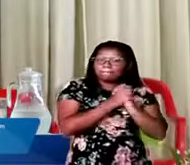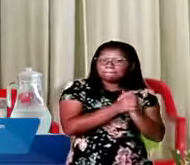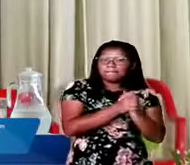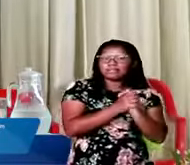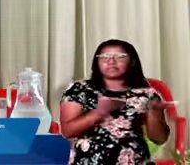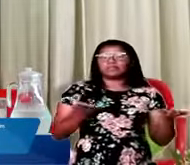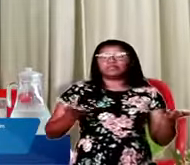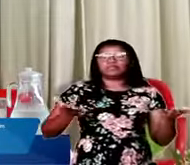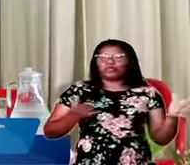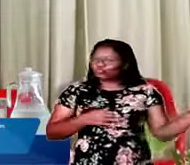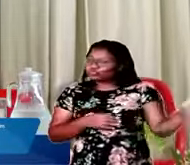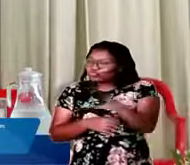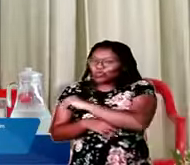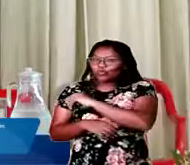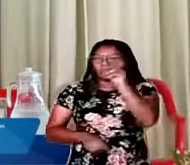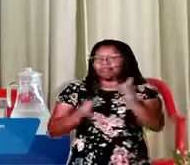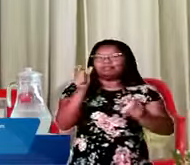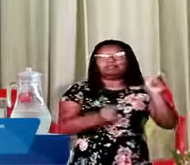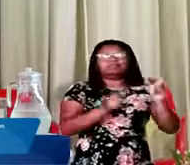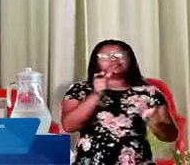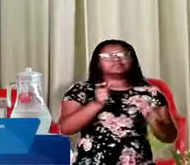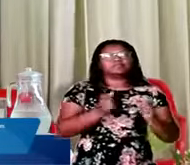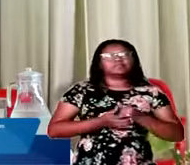Todo ser humano.